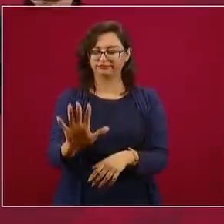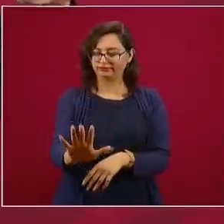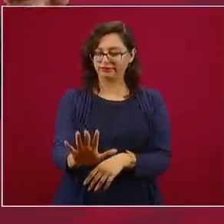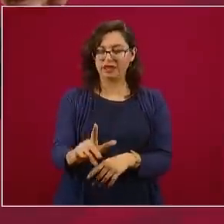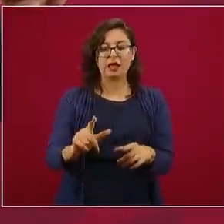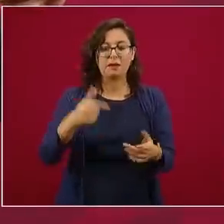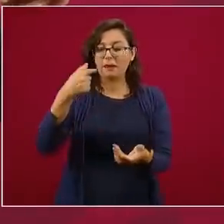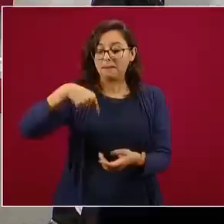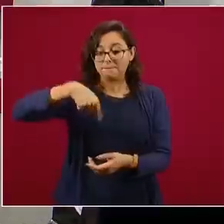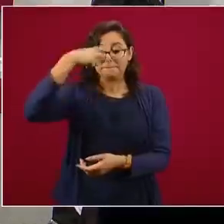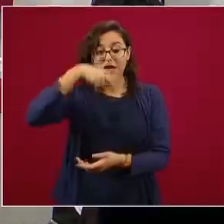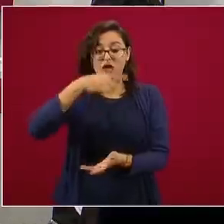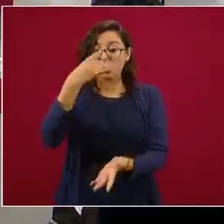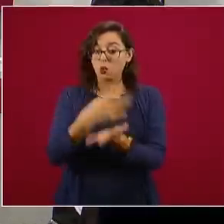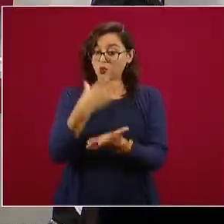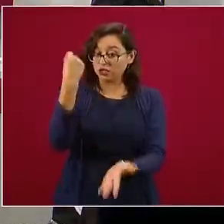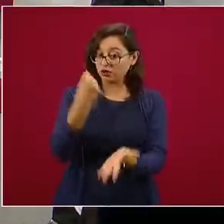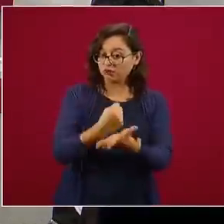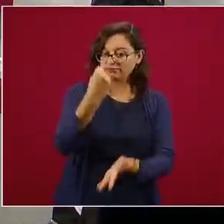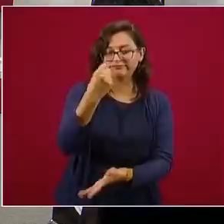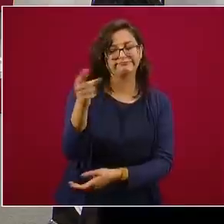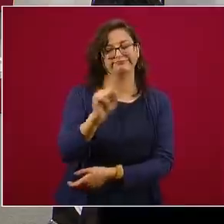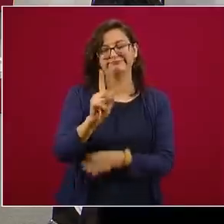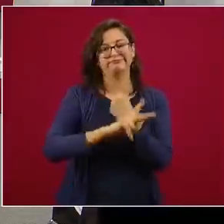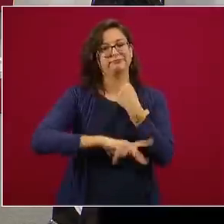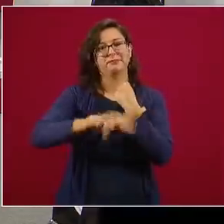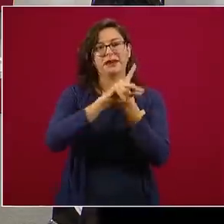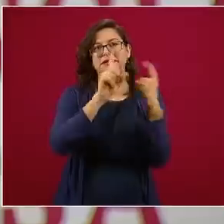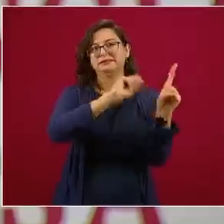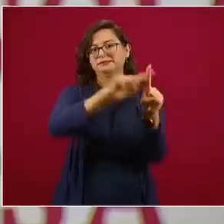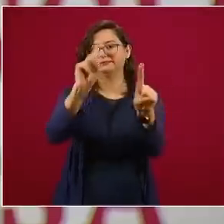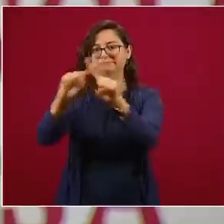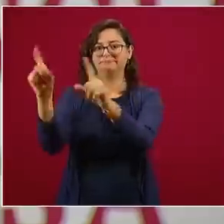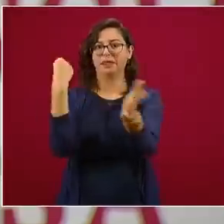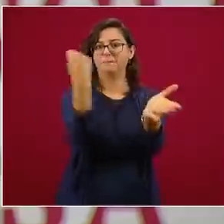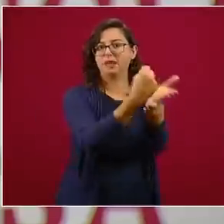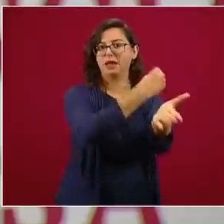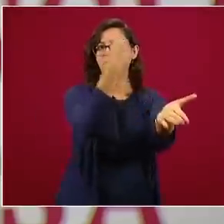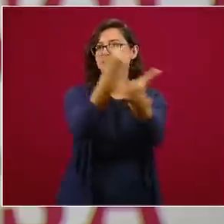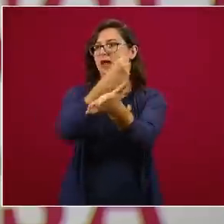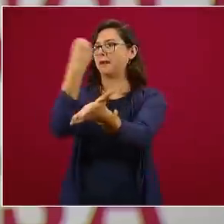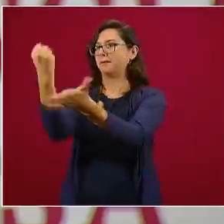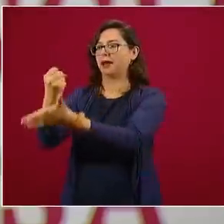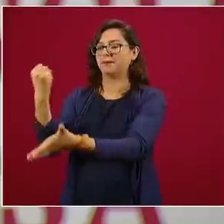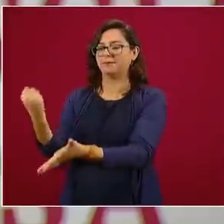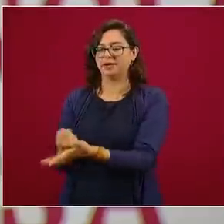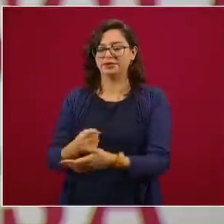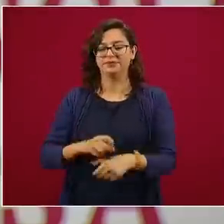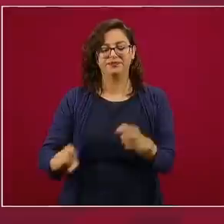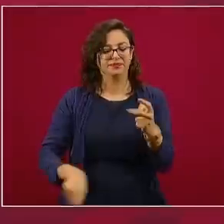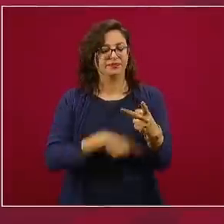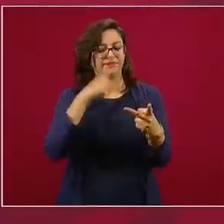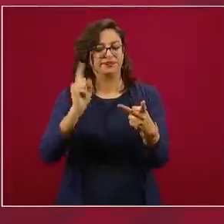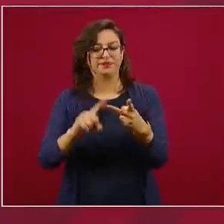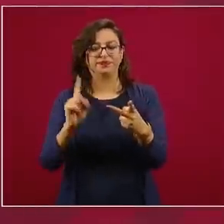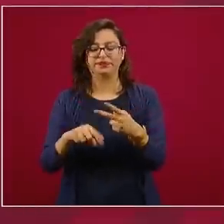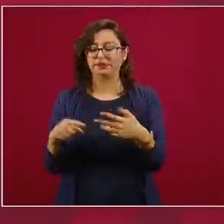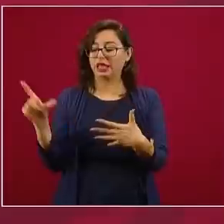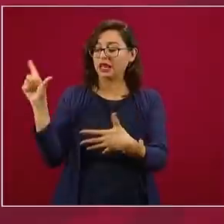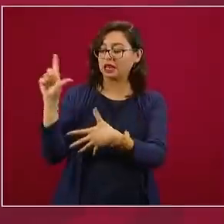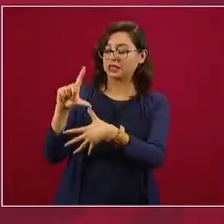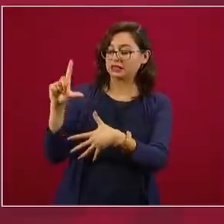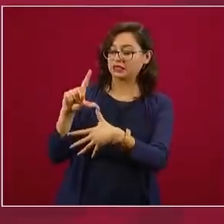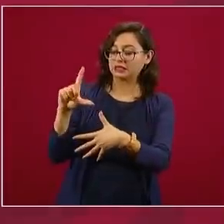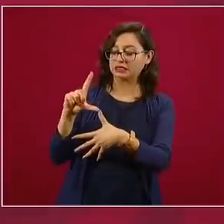en diferentes países del mundo con estándares muy altos. Segundo, el criterio para América Latina. A ver, ¿qué es